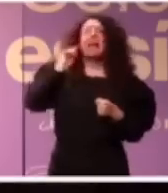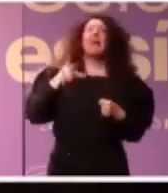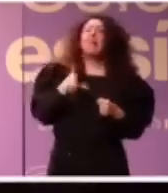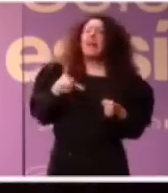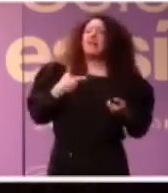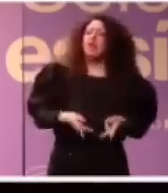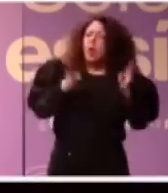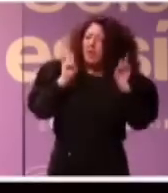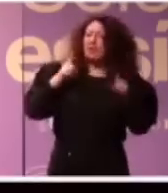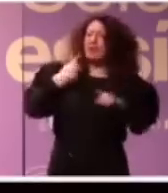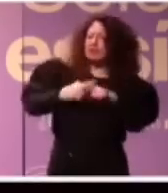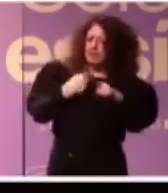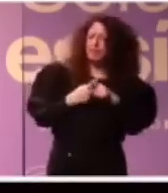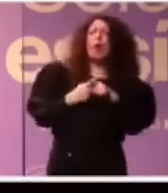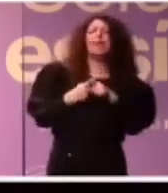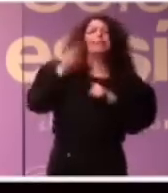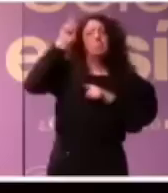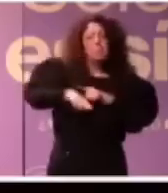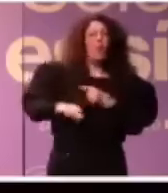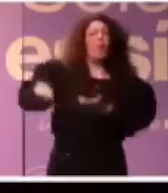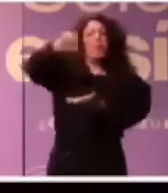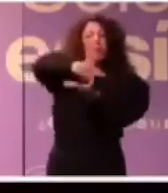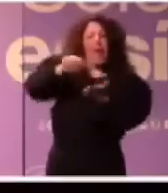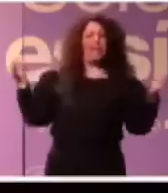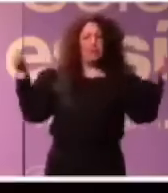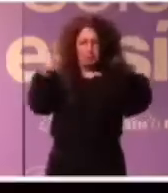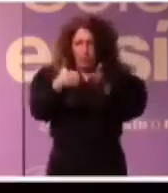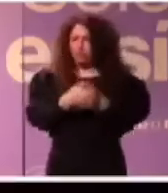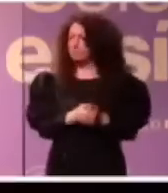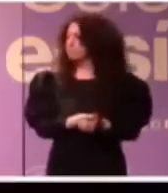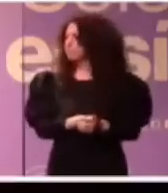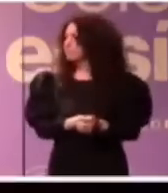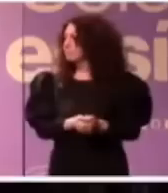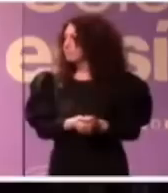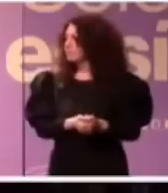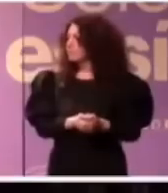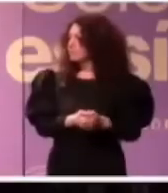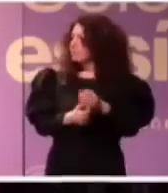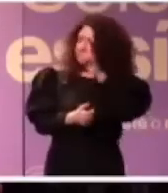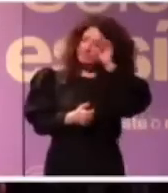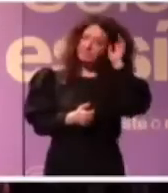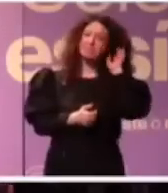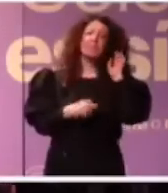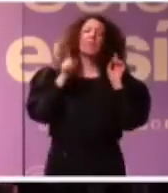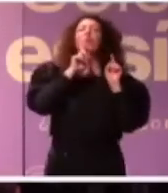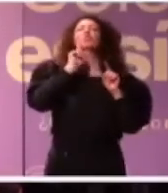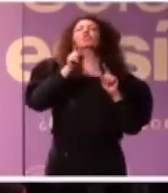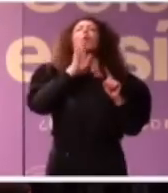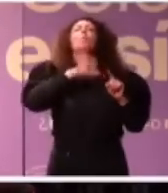sexual esté en el centro. No nos vamos a tragar el cambio de nombre.